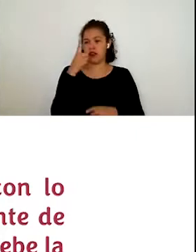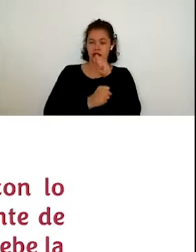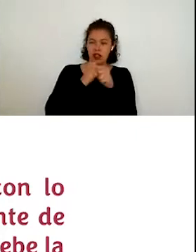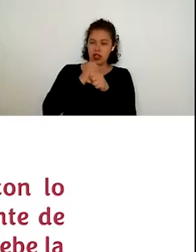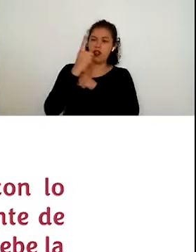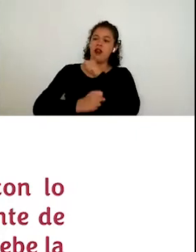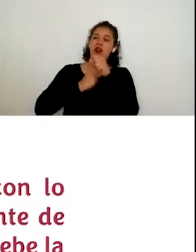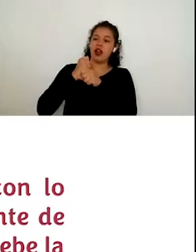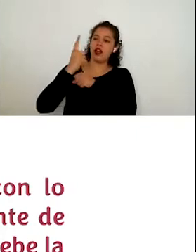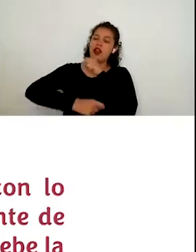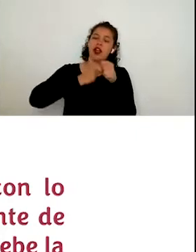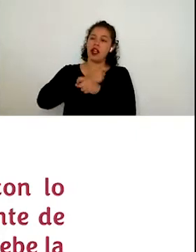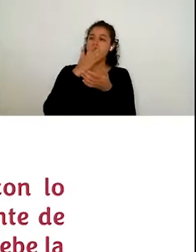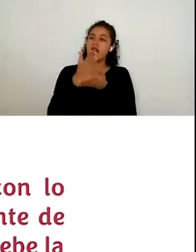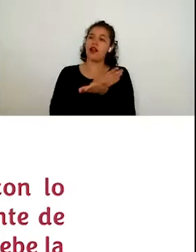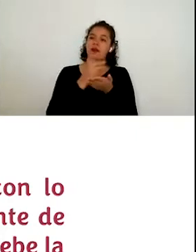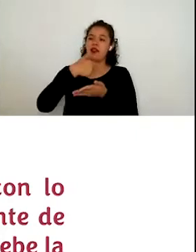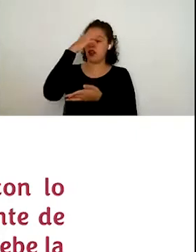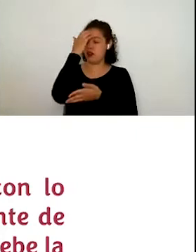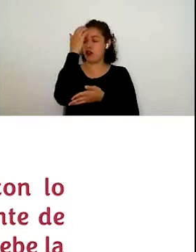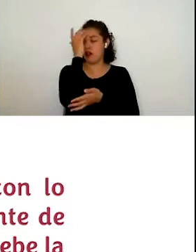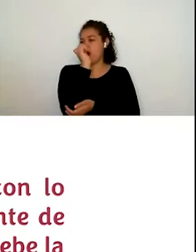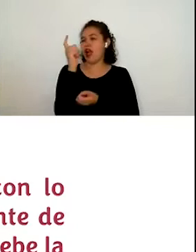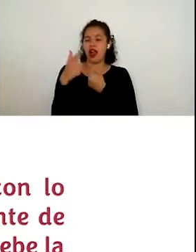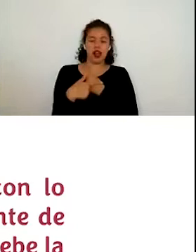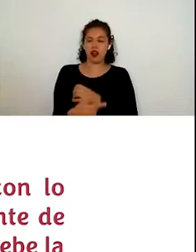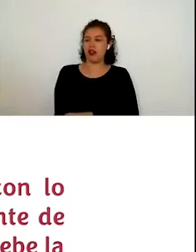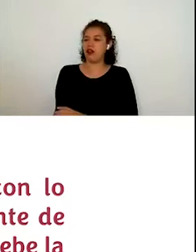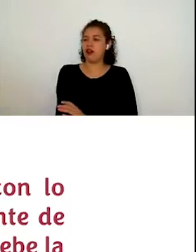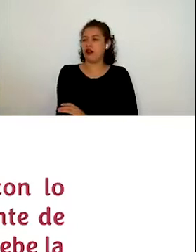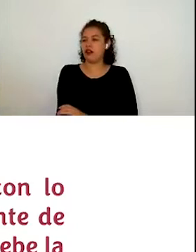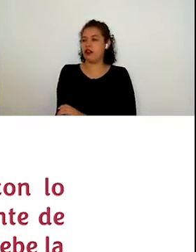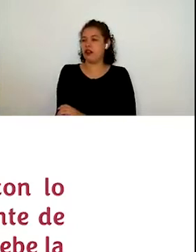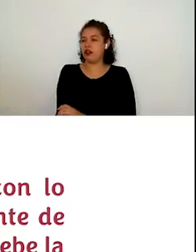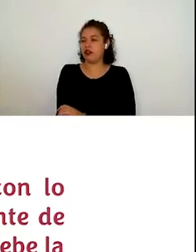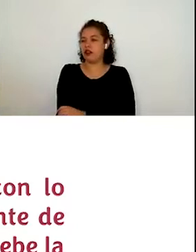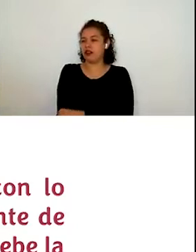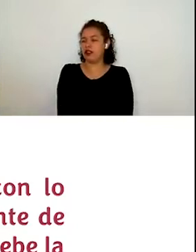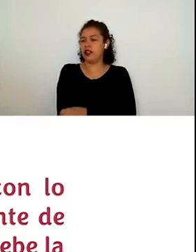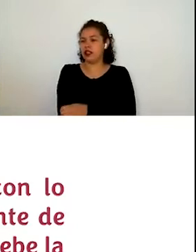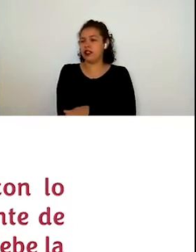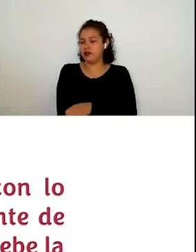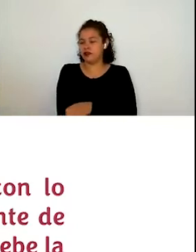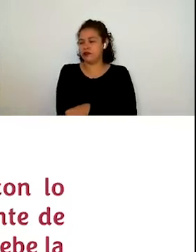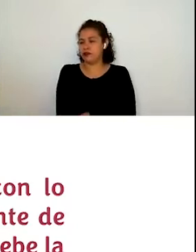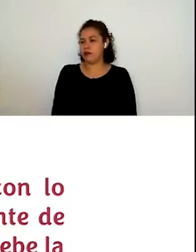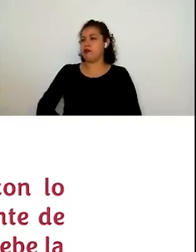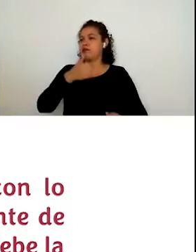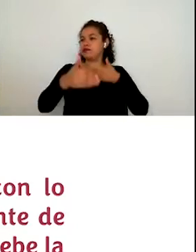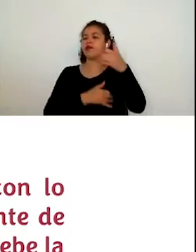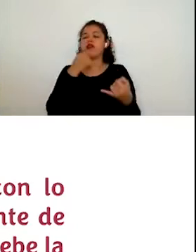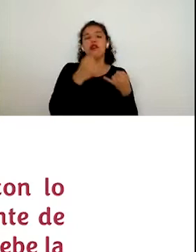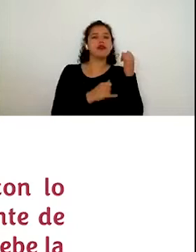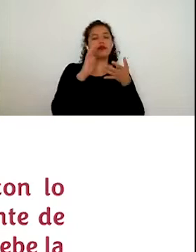tengan conocimiento de algún proceso, ya sea judicial, penal,